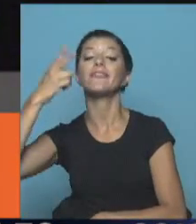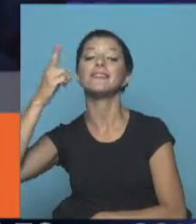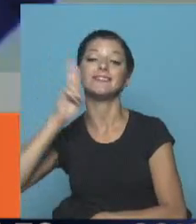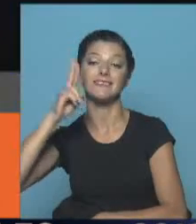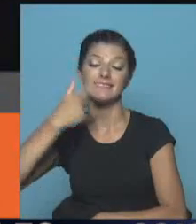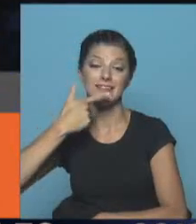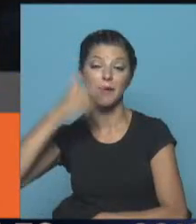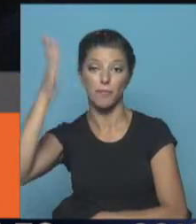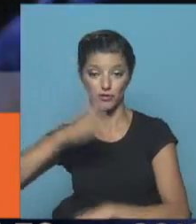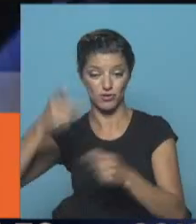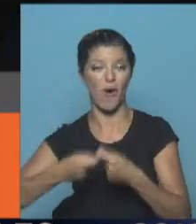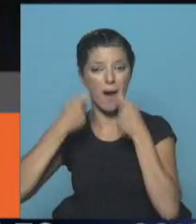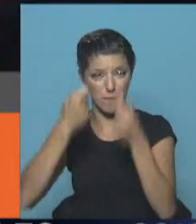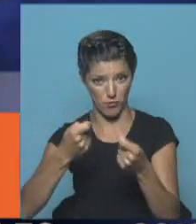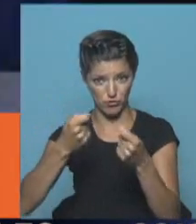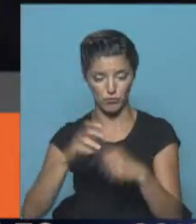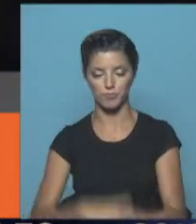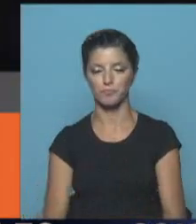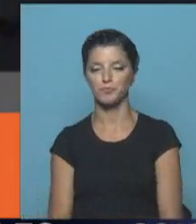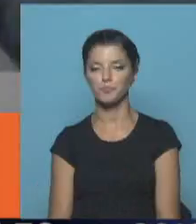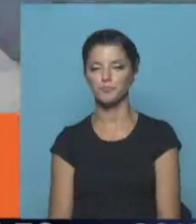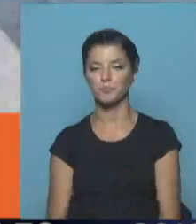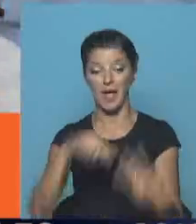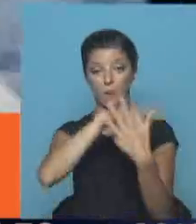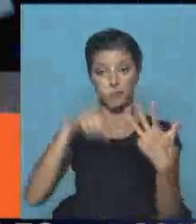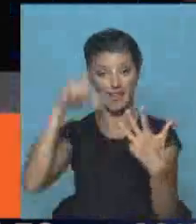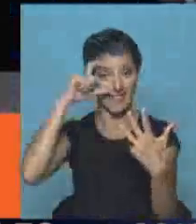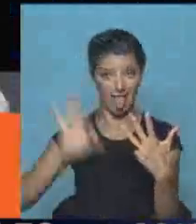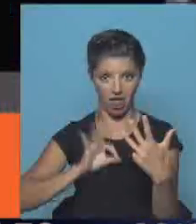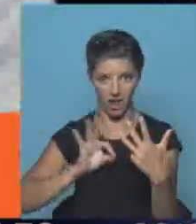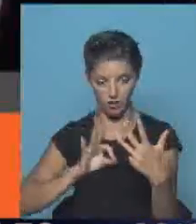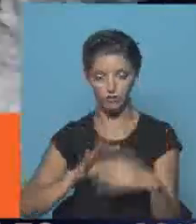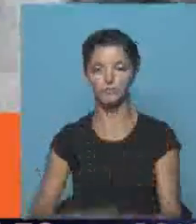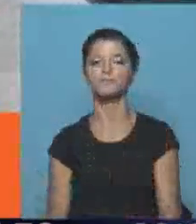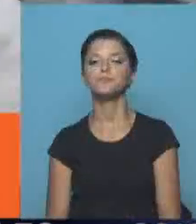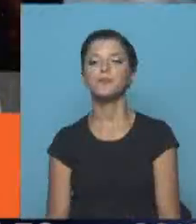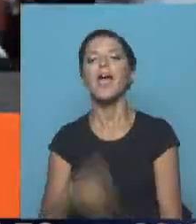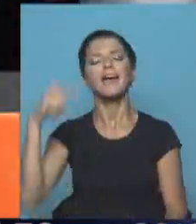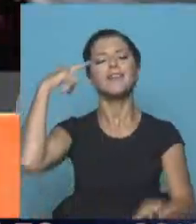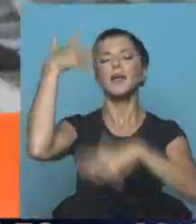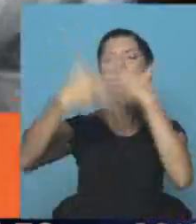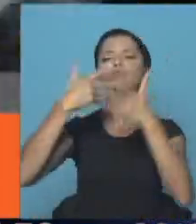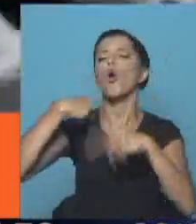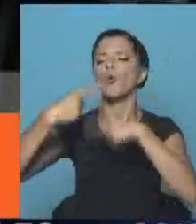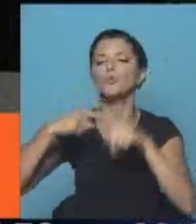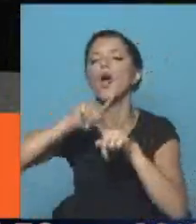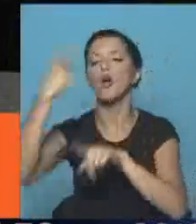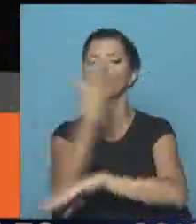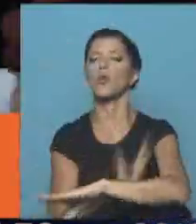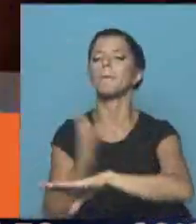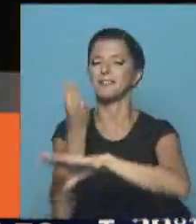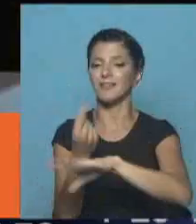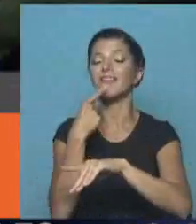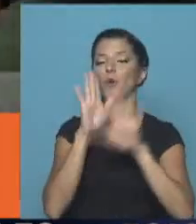57,17% de la aprobación del electorado. Y la revolución ciudadana debe continuar con otro liderazgo, reafirmó el